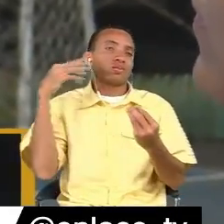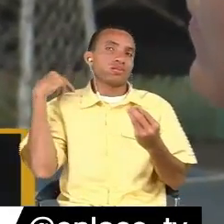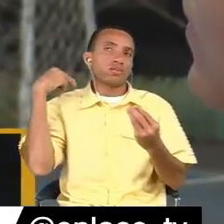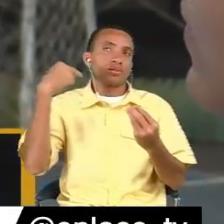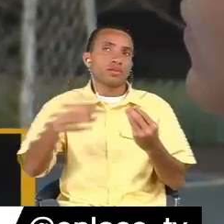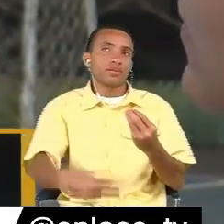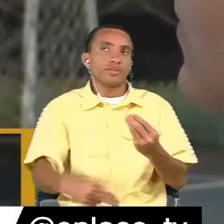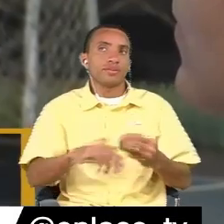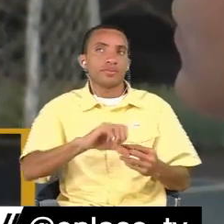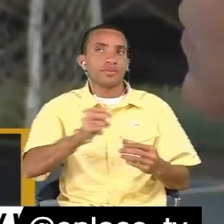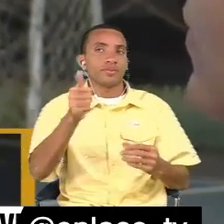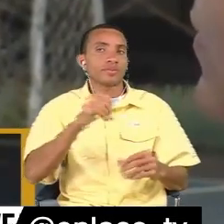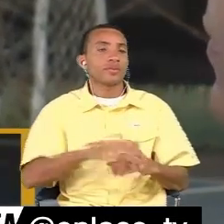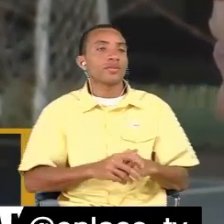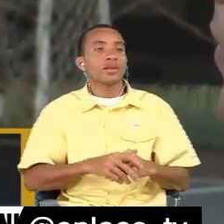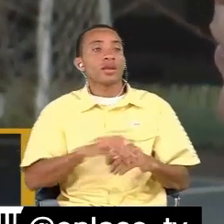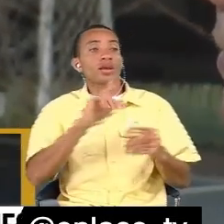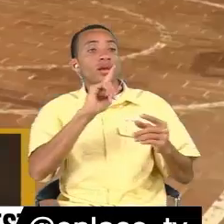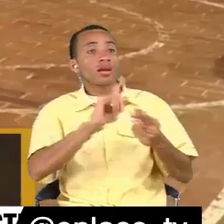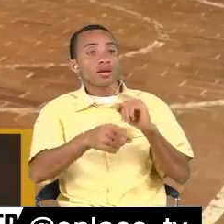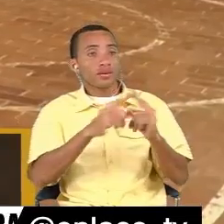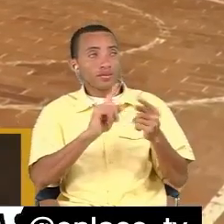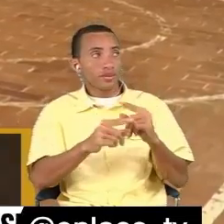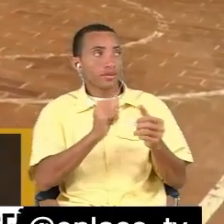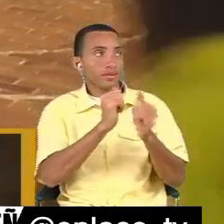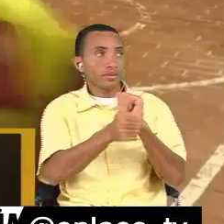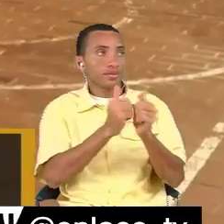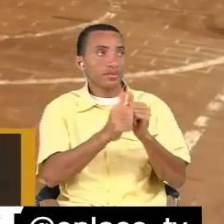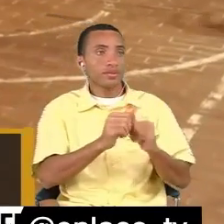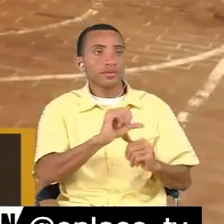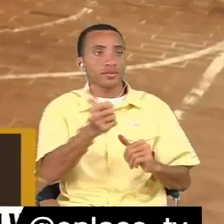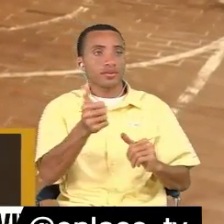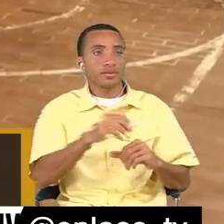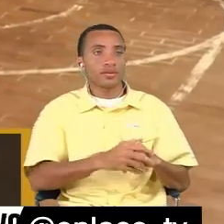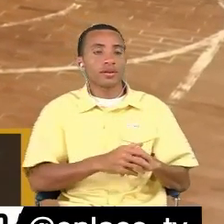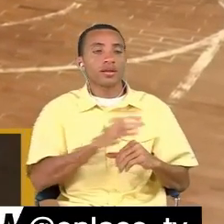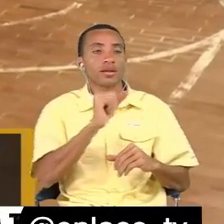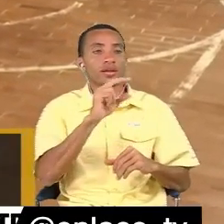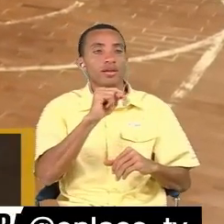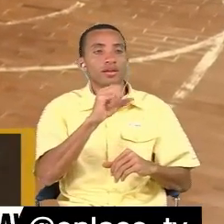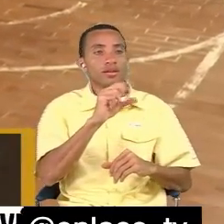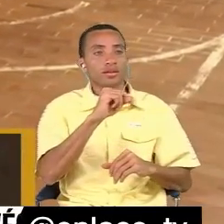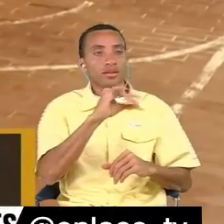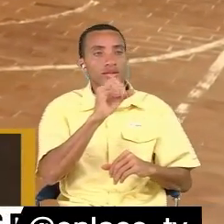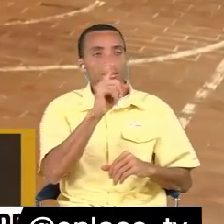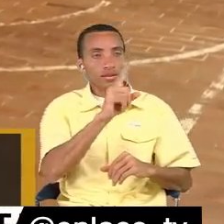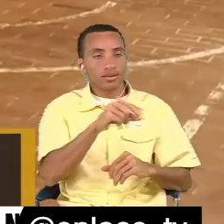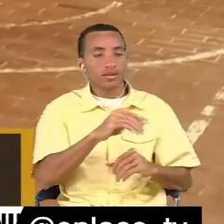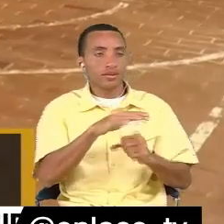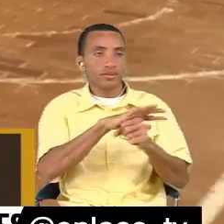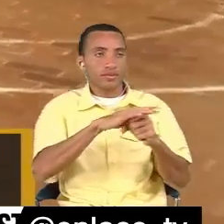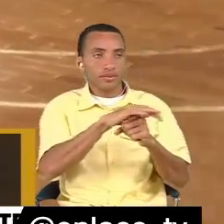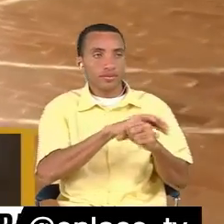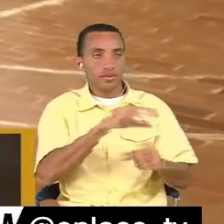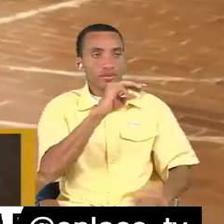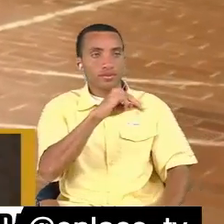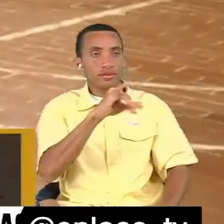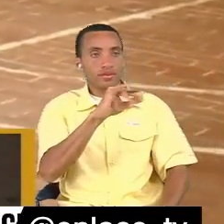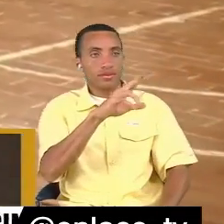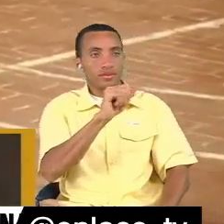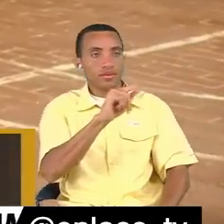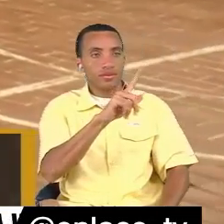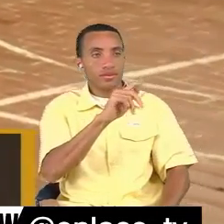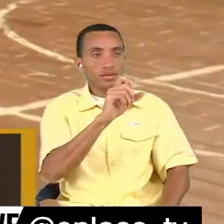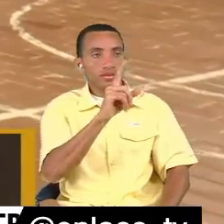el equipo Amigos del Deporte, está el Combo de Ananías, está el Barrio Miraflores. Un equipo que marcan la pauta,